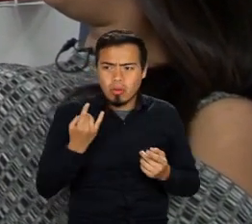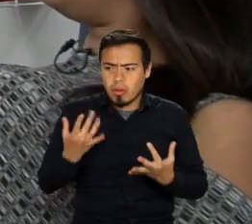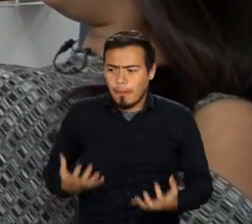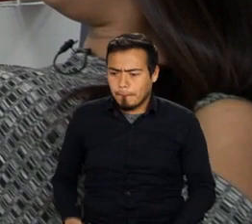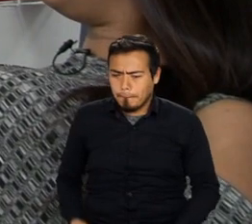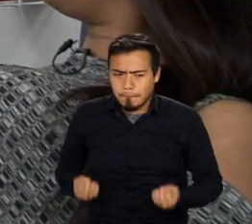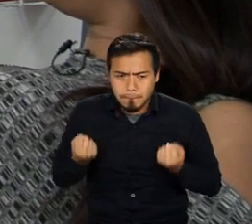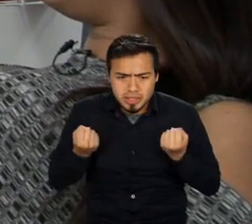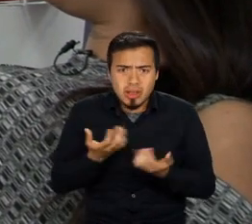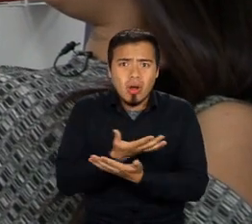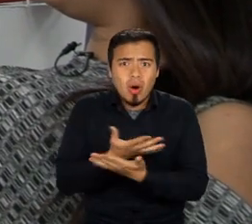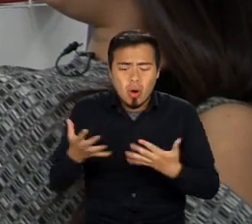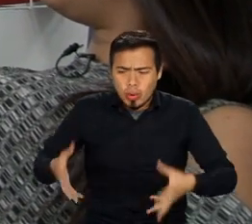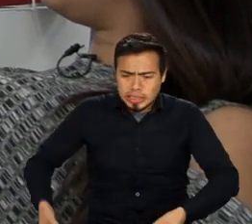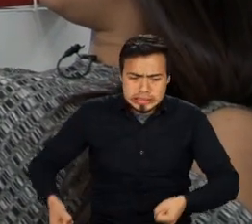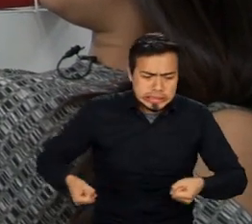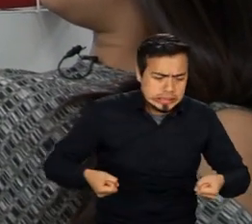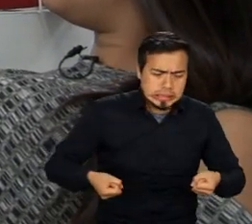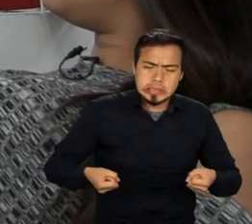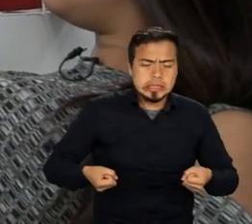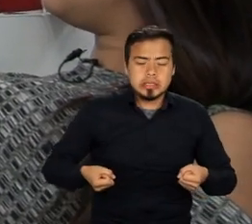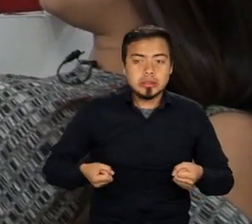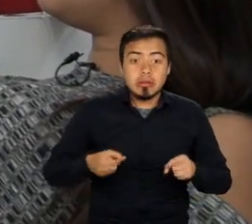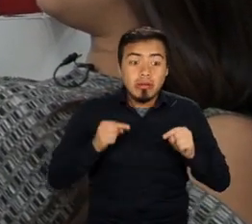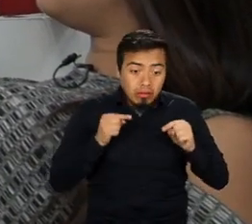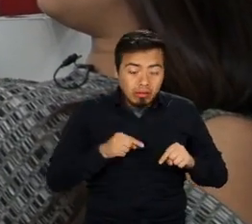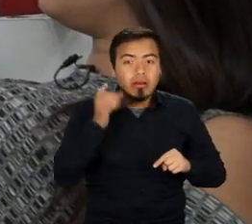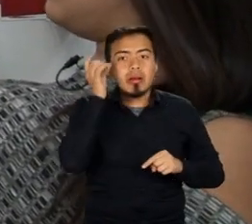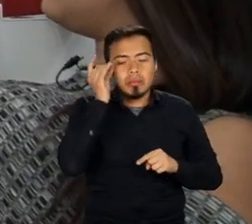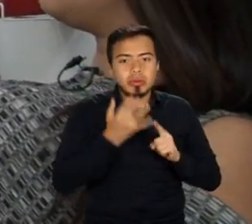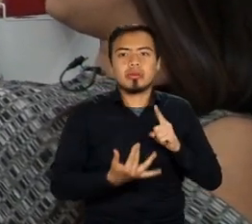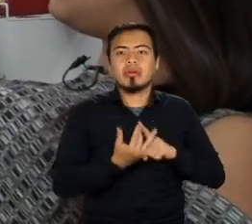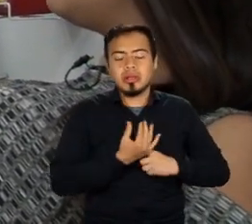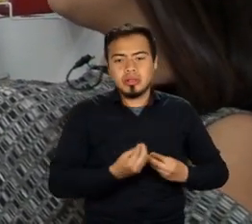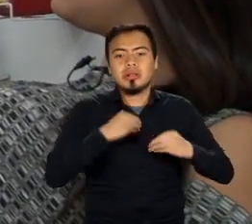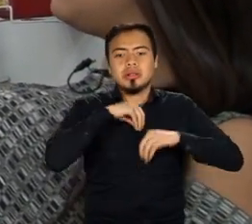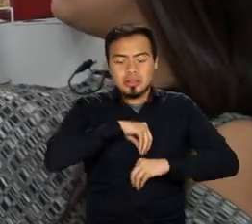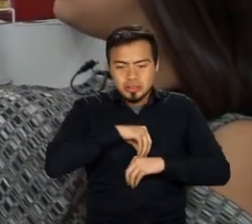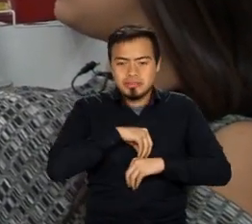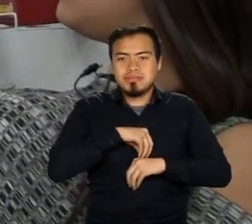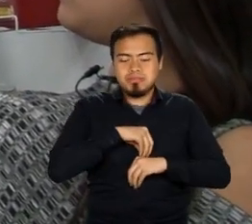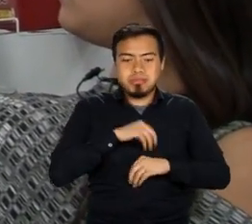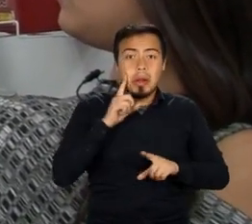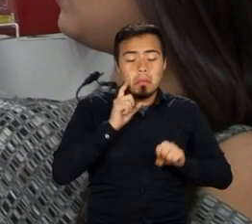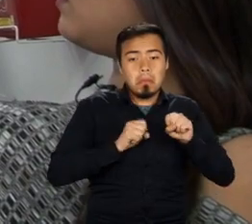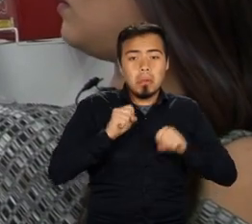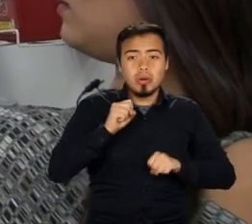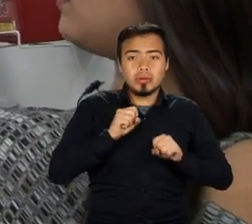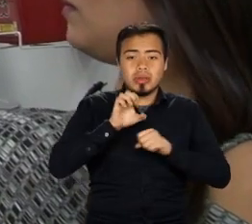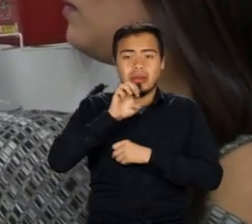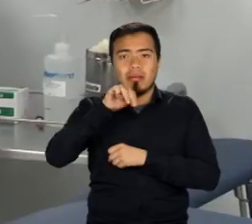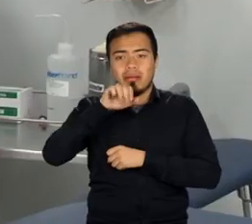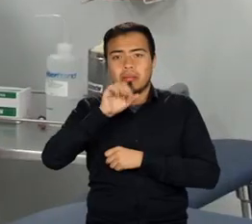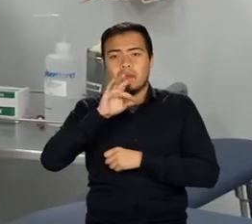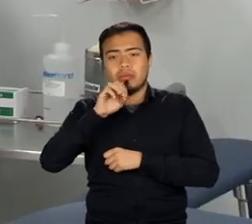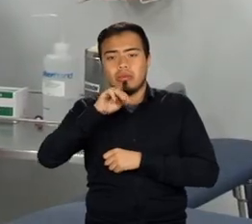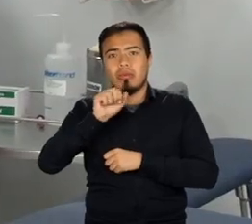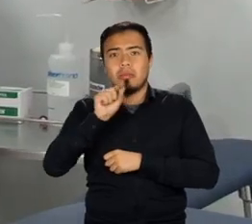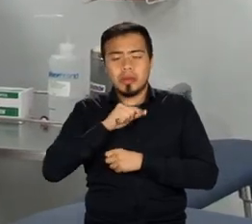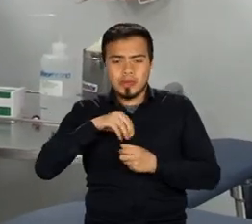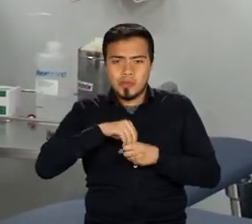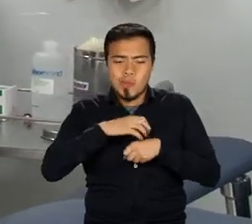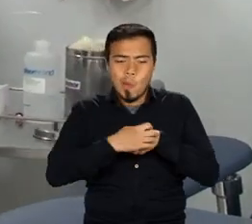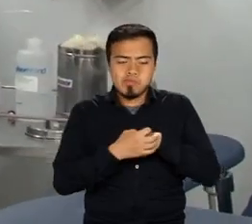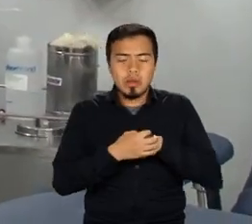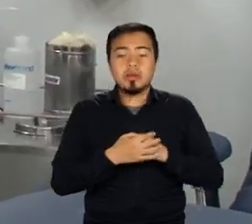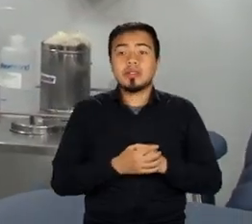pesadas después de donar, pueden presentar hematomas en el sitio de punción. Bueno, yo